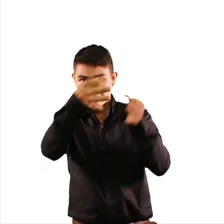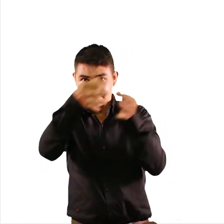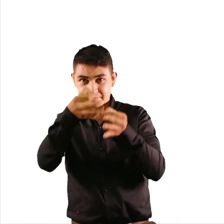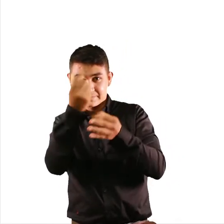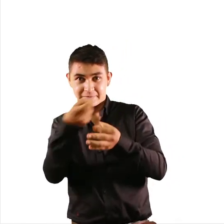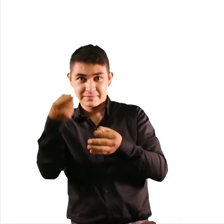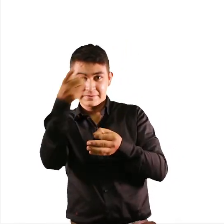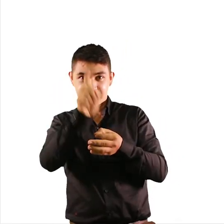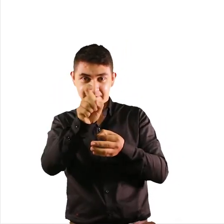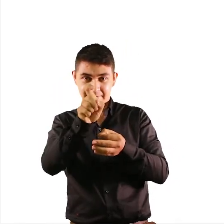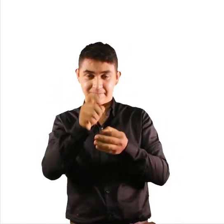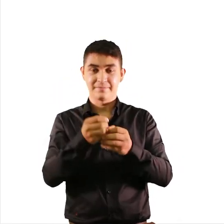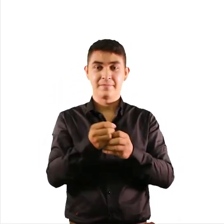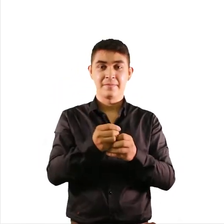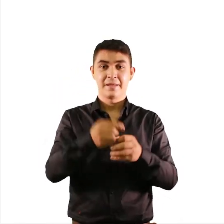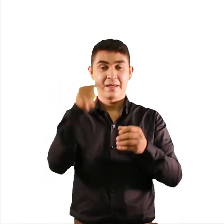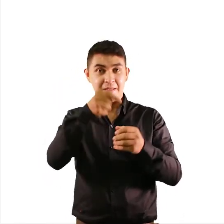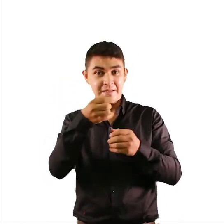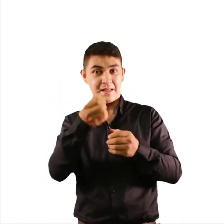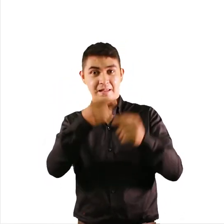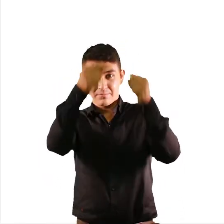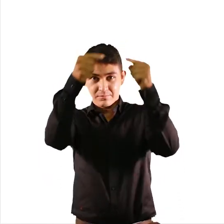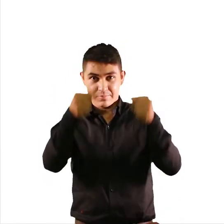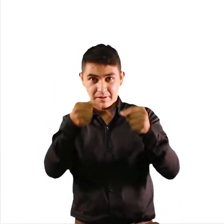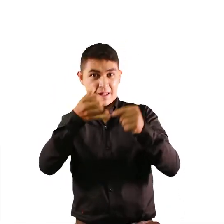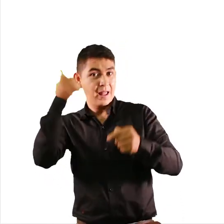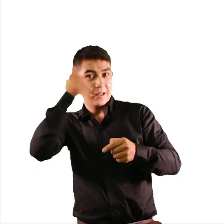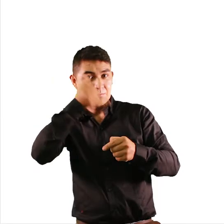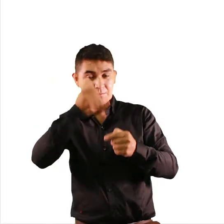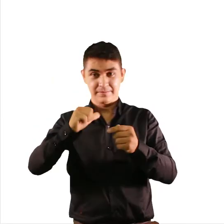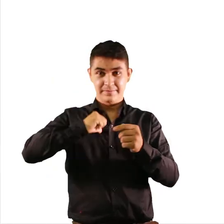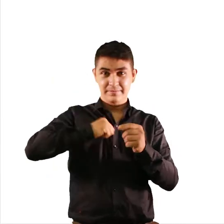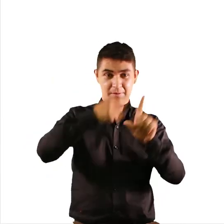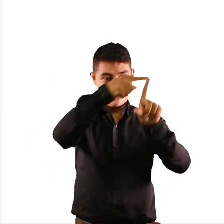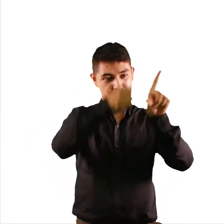que tenemos como cateto. El otro